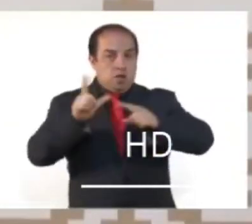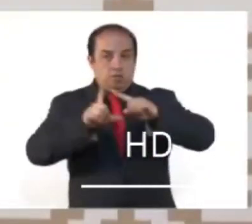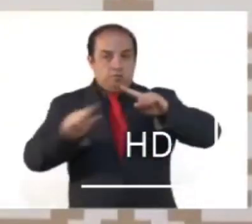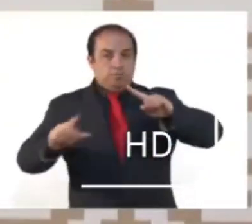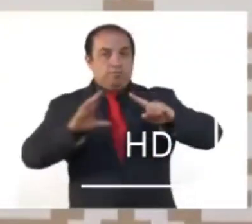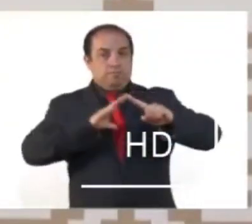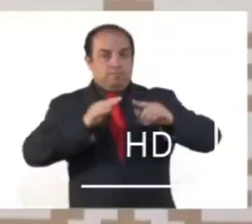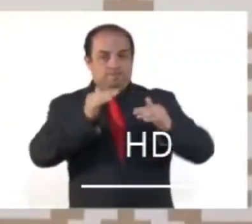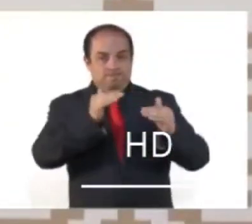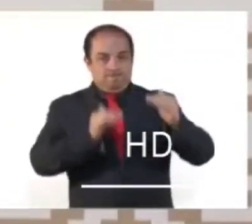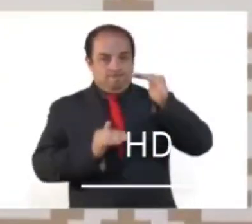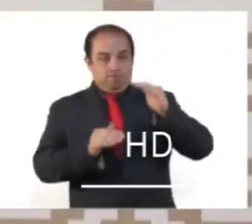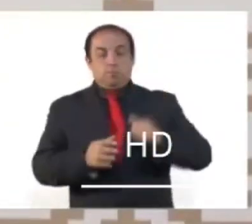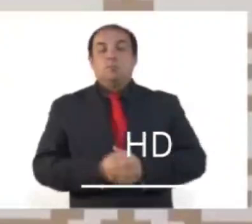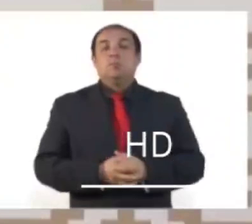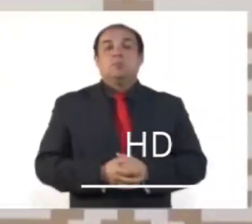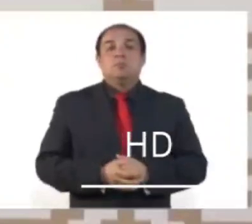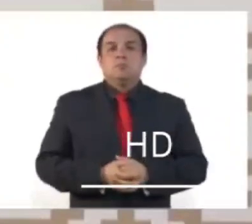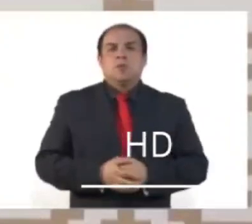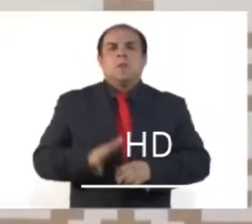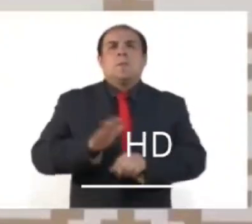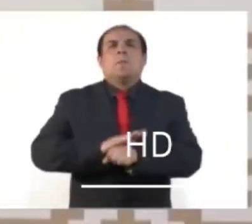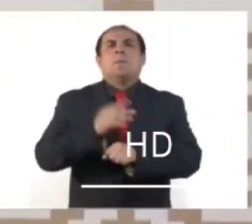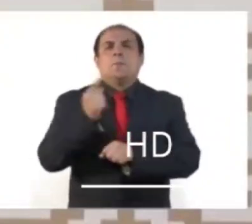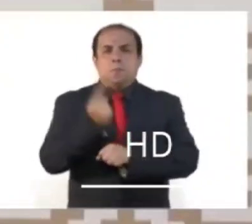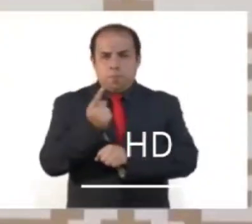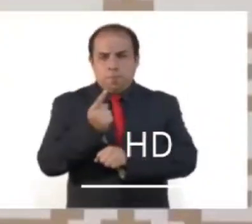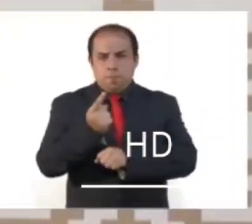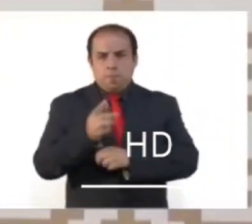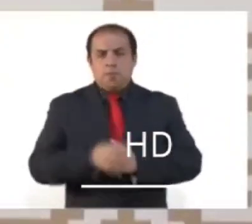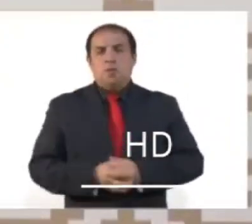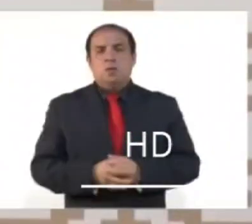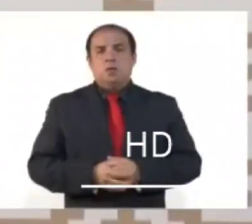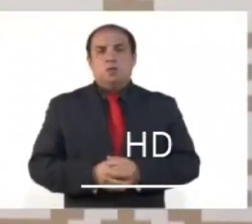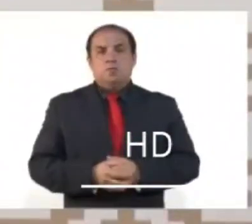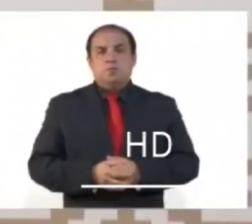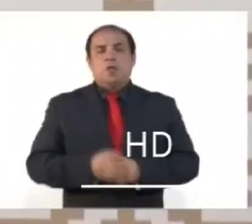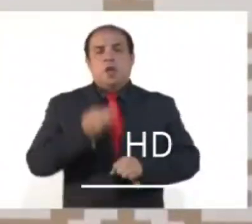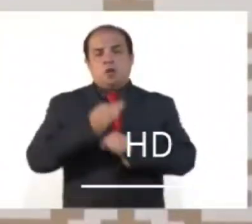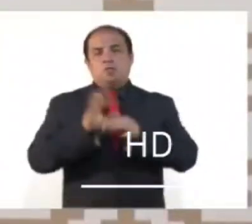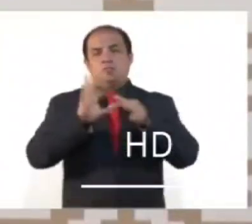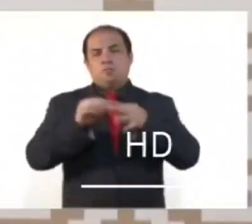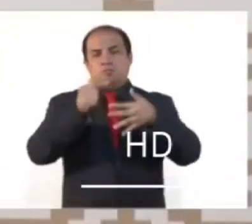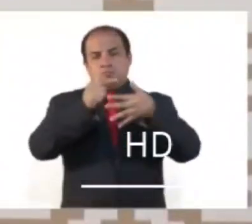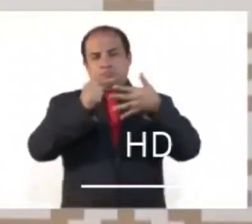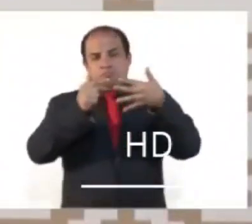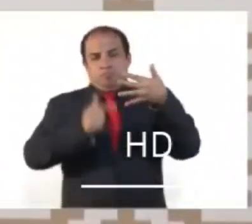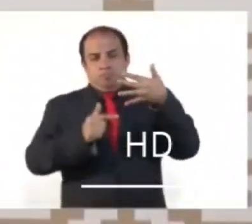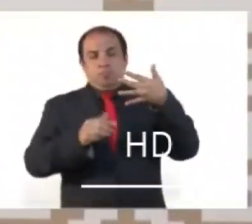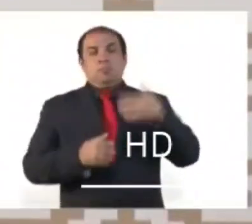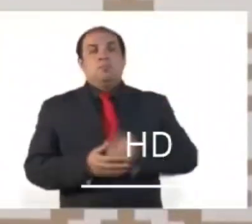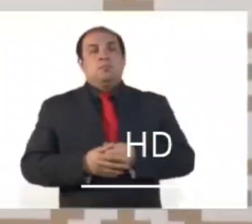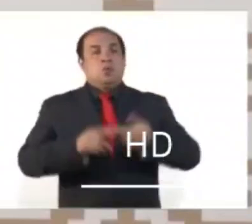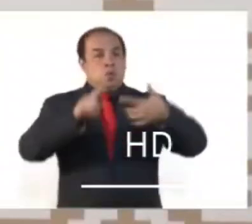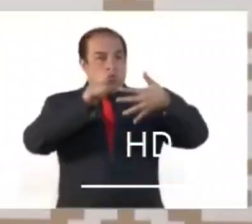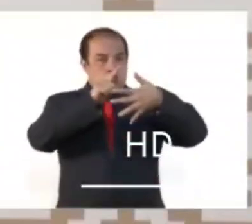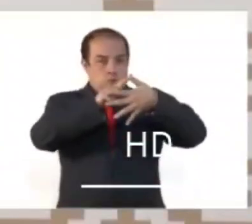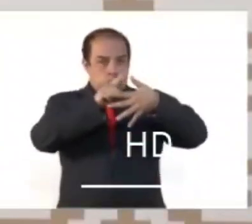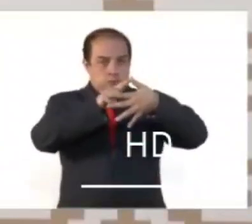país. Esto tiene sus razones y quiero enumerar varias.